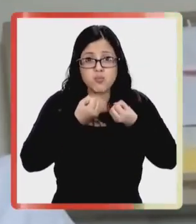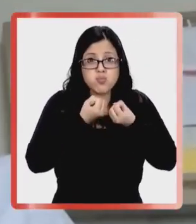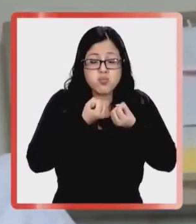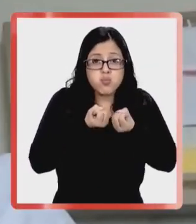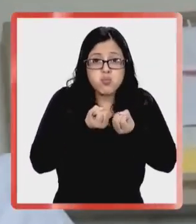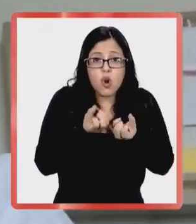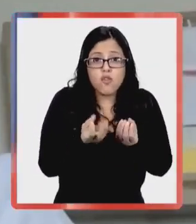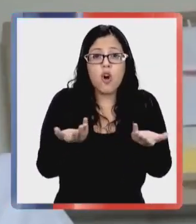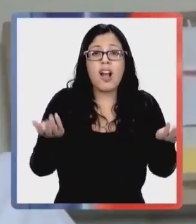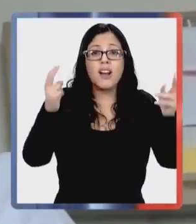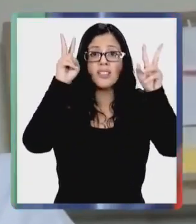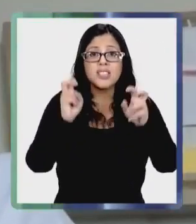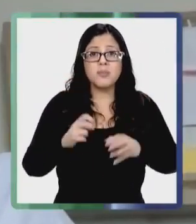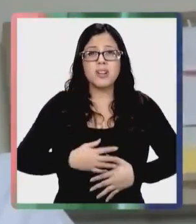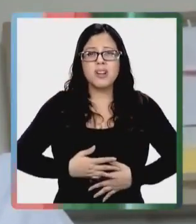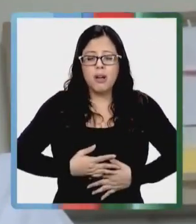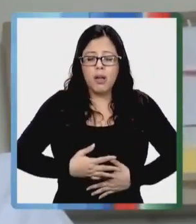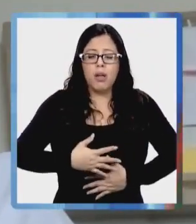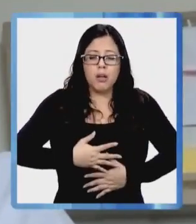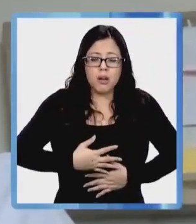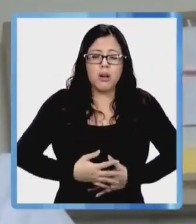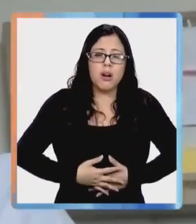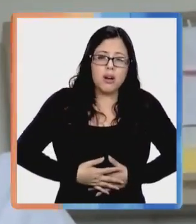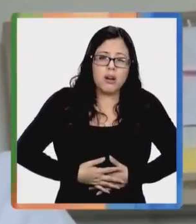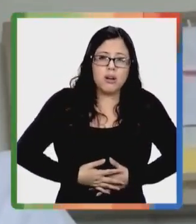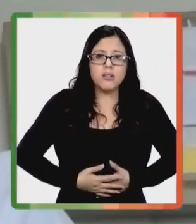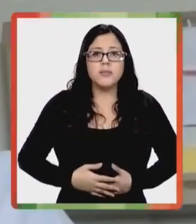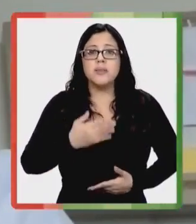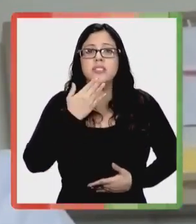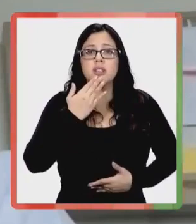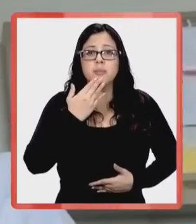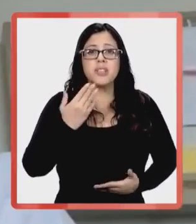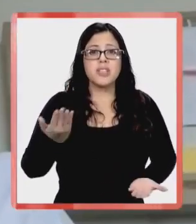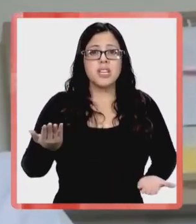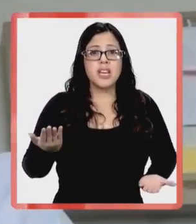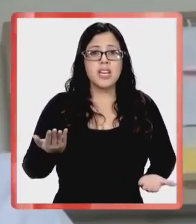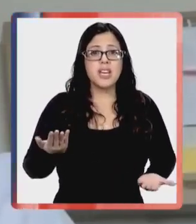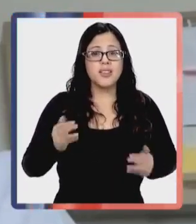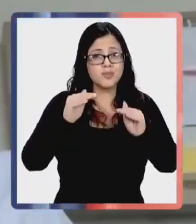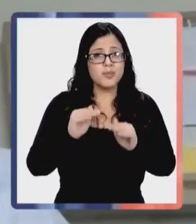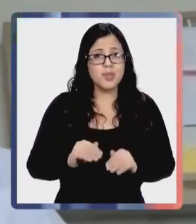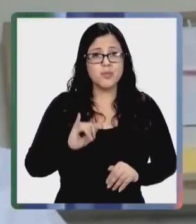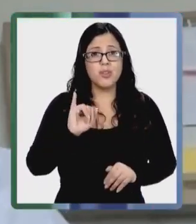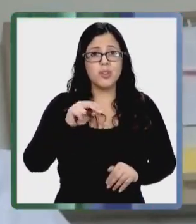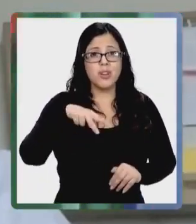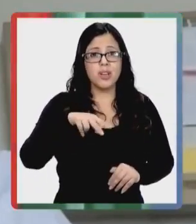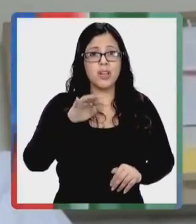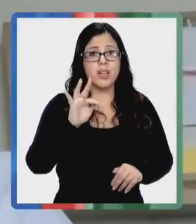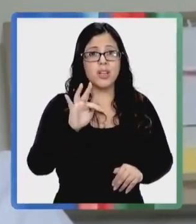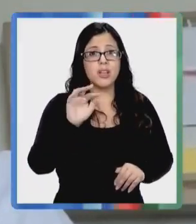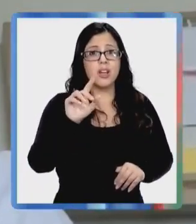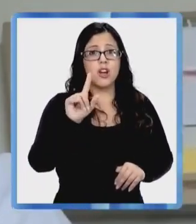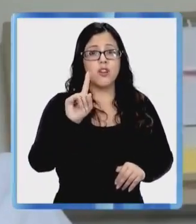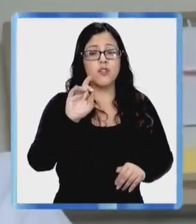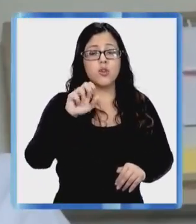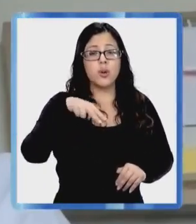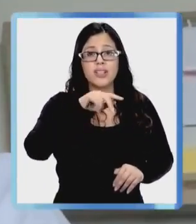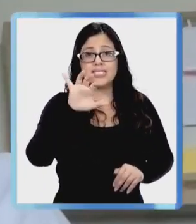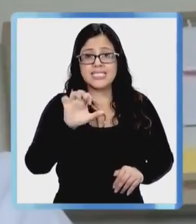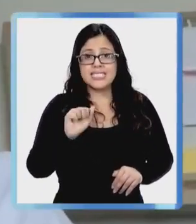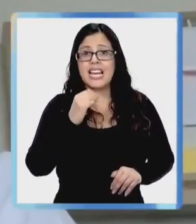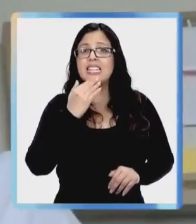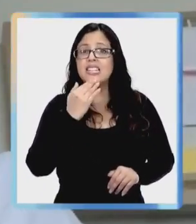provocan fenómenos abdominales, como ser también muchas veces la influenza, como nos acordamos el coronavirus, por